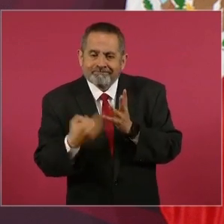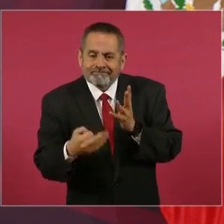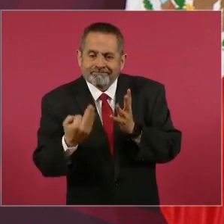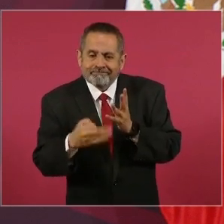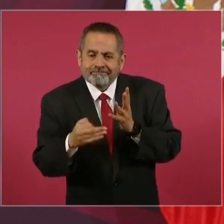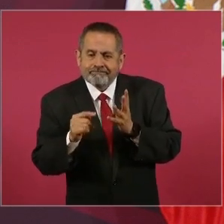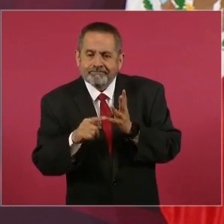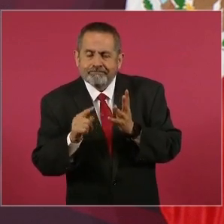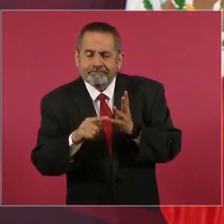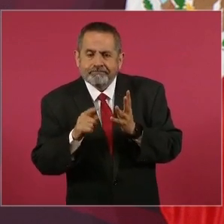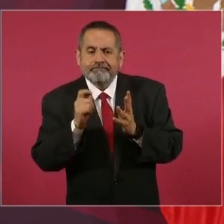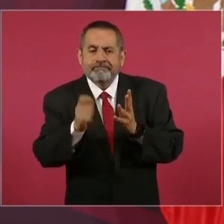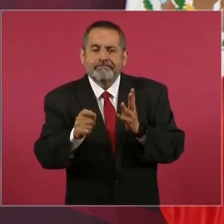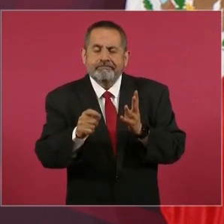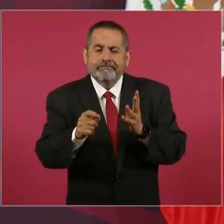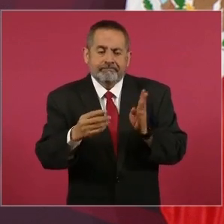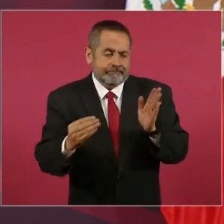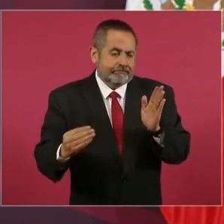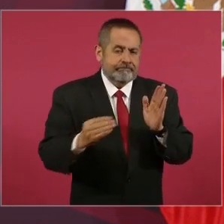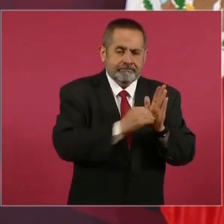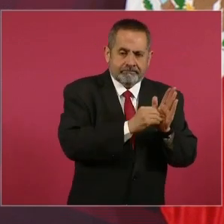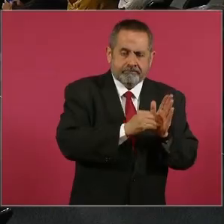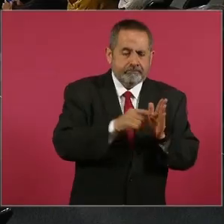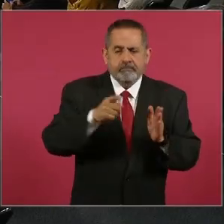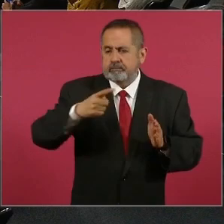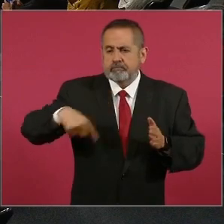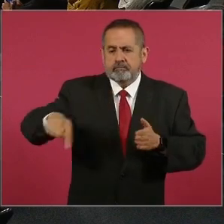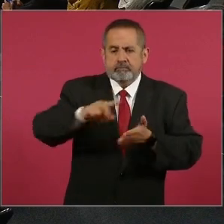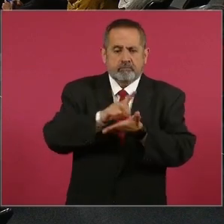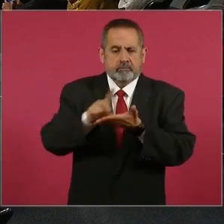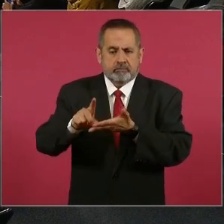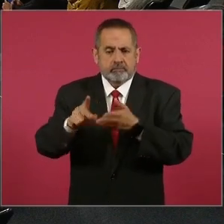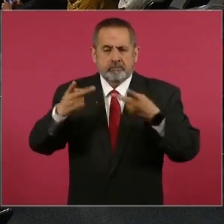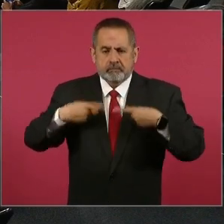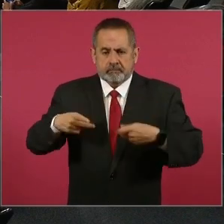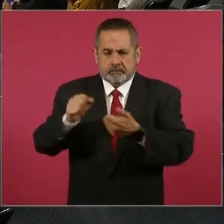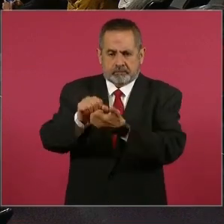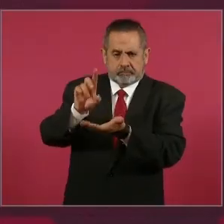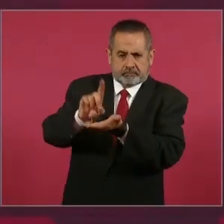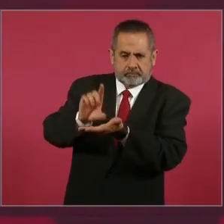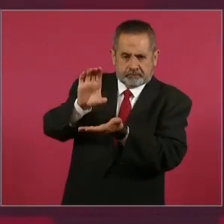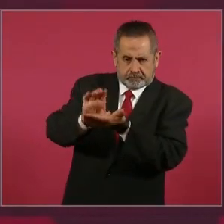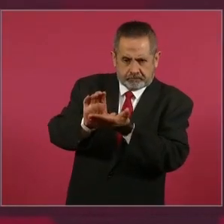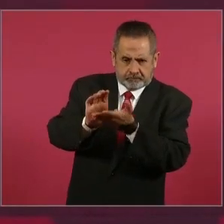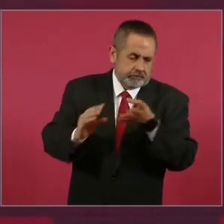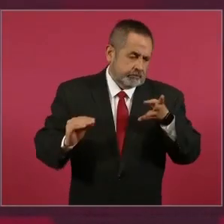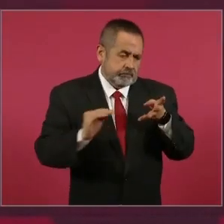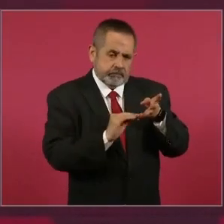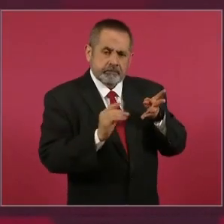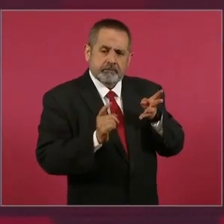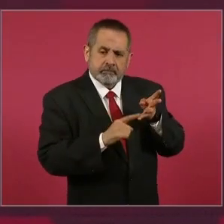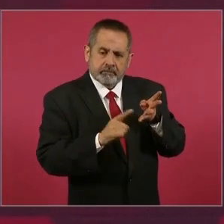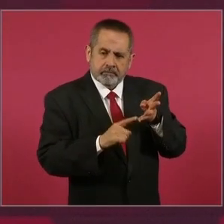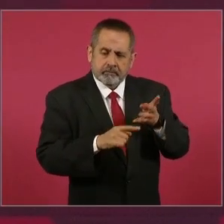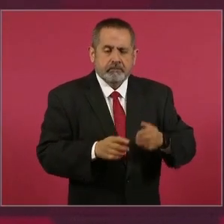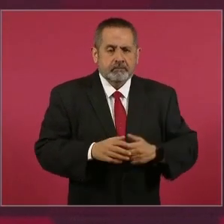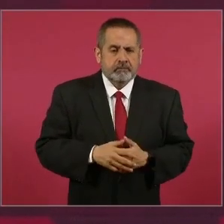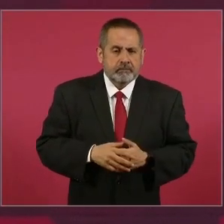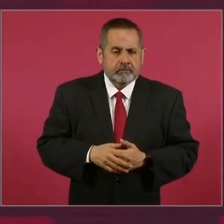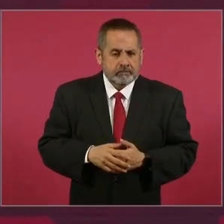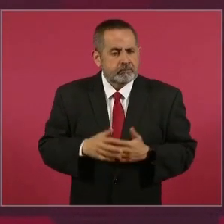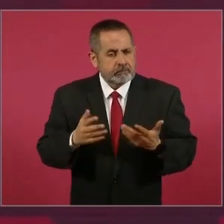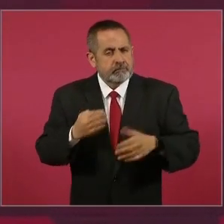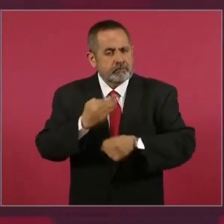falta lo de el derecho de discapacidad O sea que la pensión que